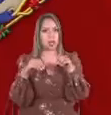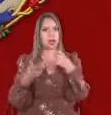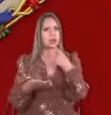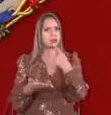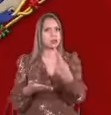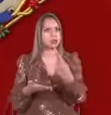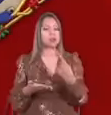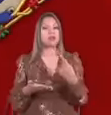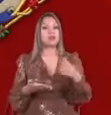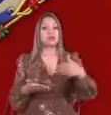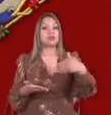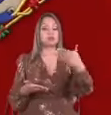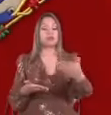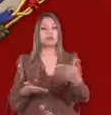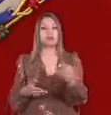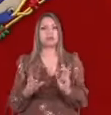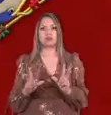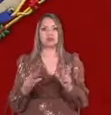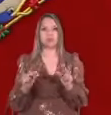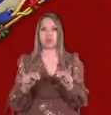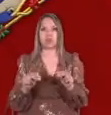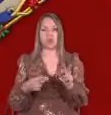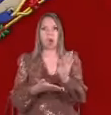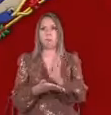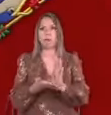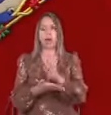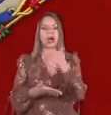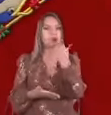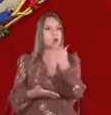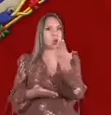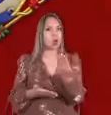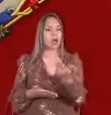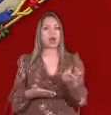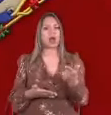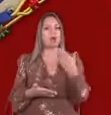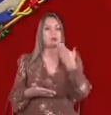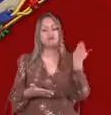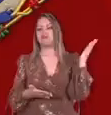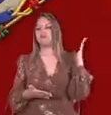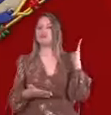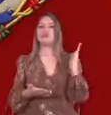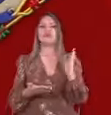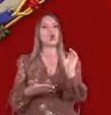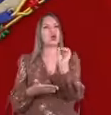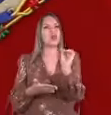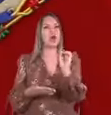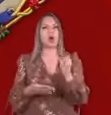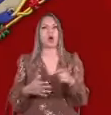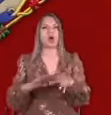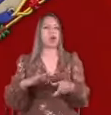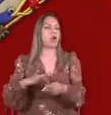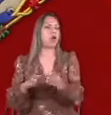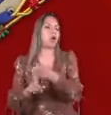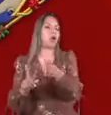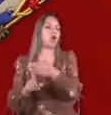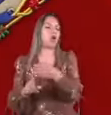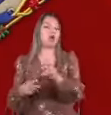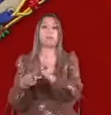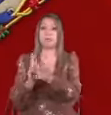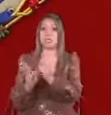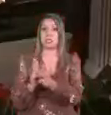que en lo venidero no regularizaremos ningún barrio que se levante sobre el engaño y el sufrimiento de las y los vecinos.